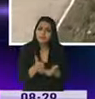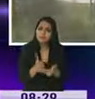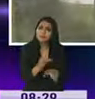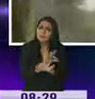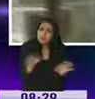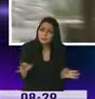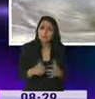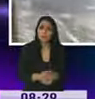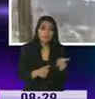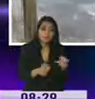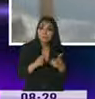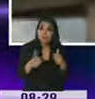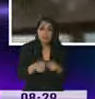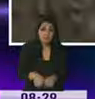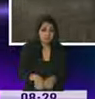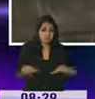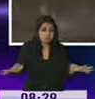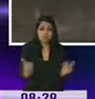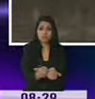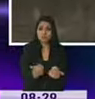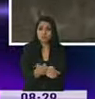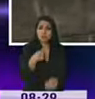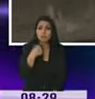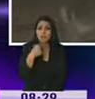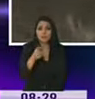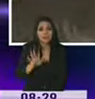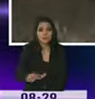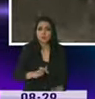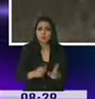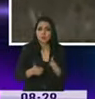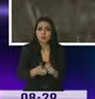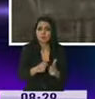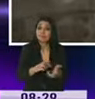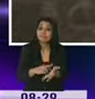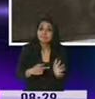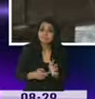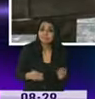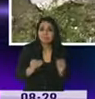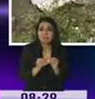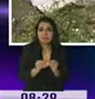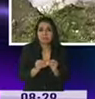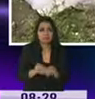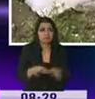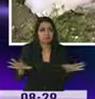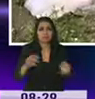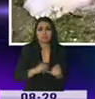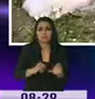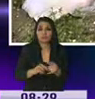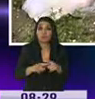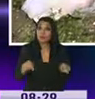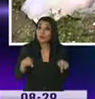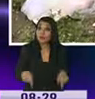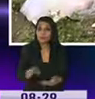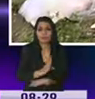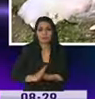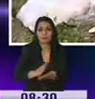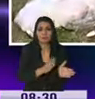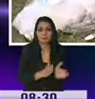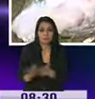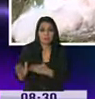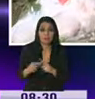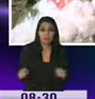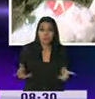evitar esto que como venimos diciendo, lo único que hace es crear focos de infección, pero por lo menos aquí están organizados.